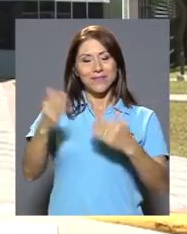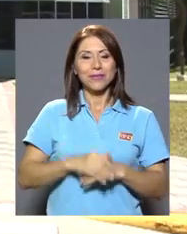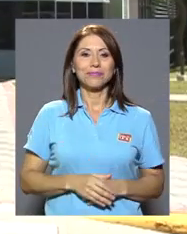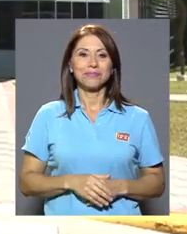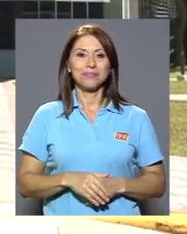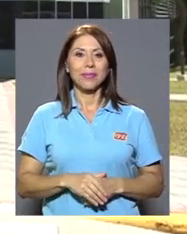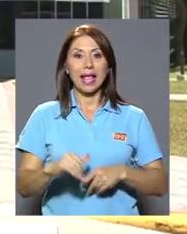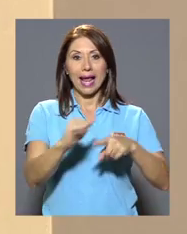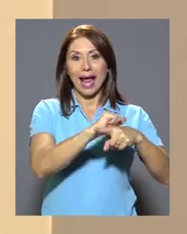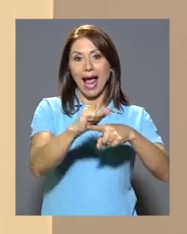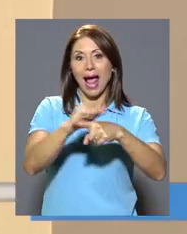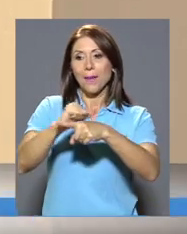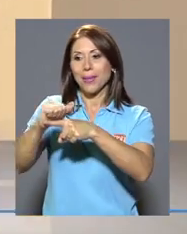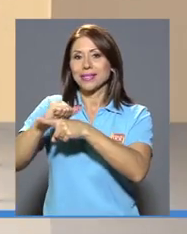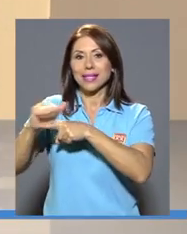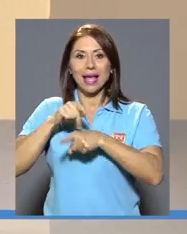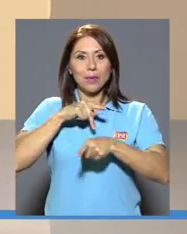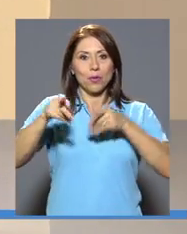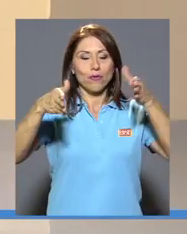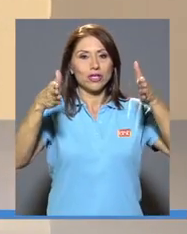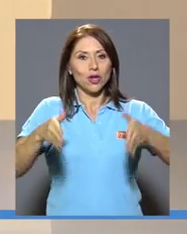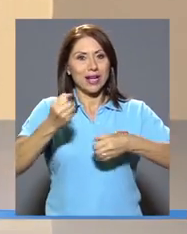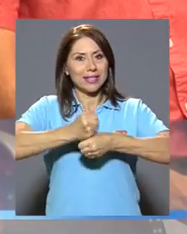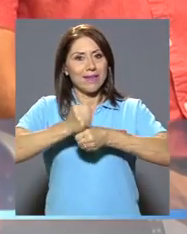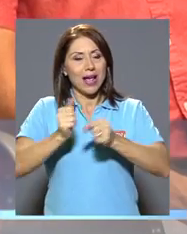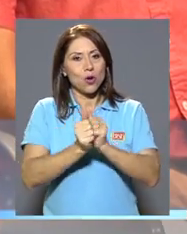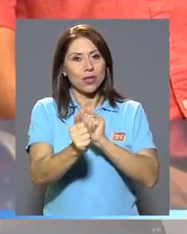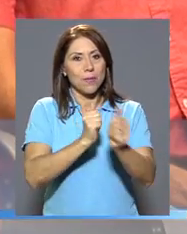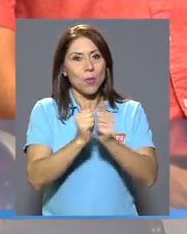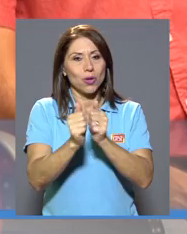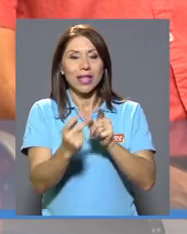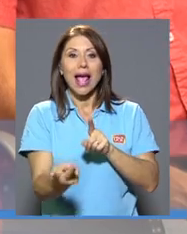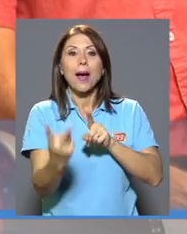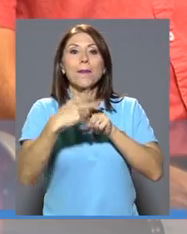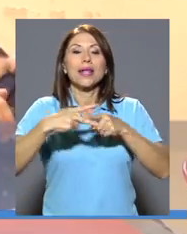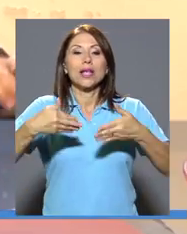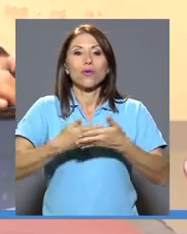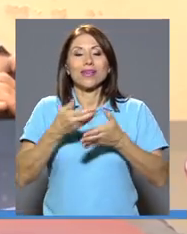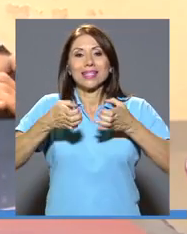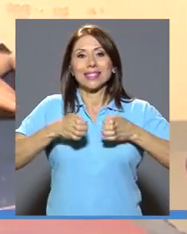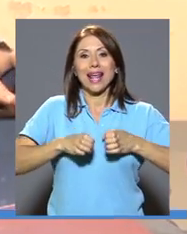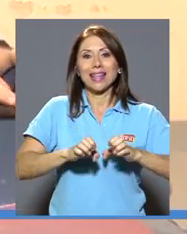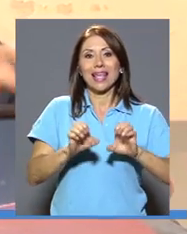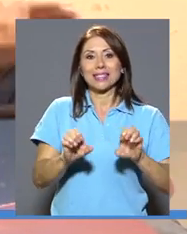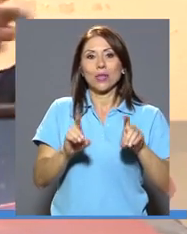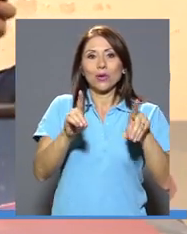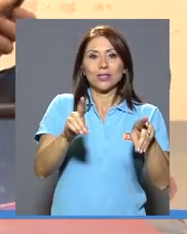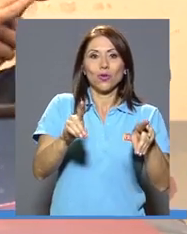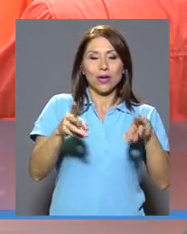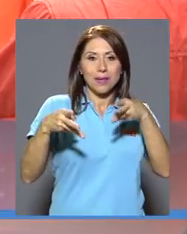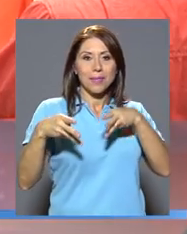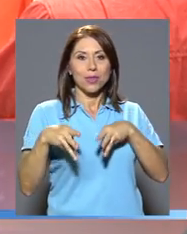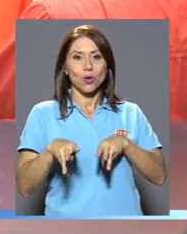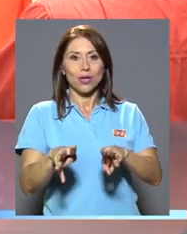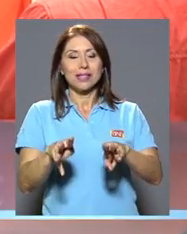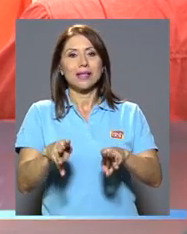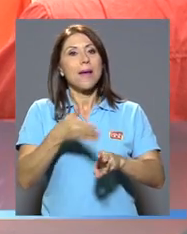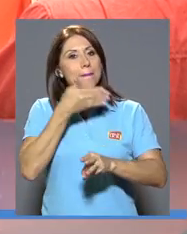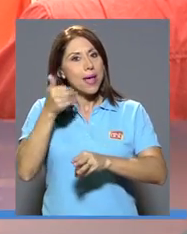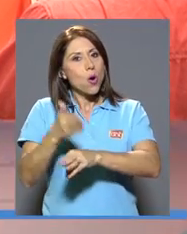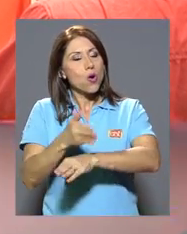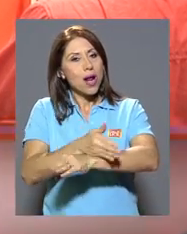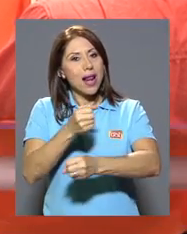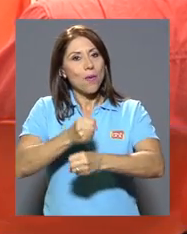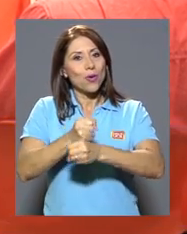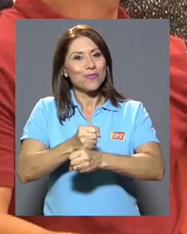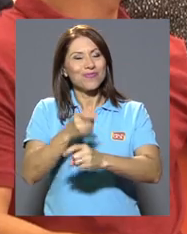capacitar a los profesionales del deporte para que apliquen nuevas estrategias pedagógicas y metodológicas que mejoren su labor es el objetivo del primer